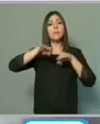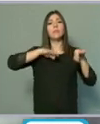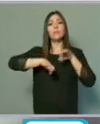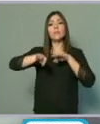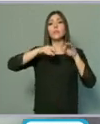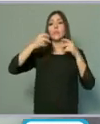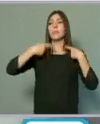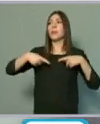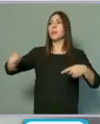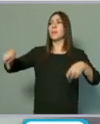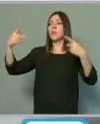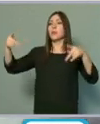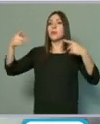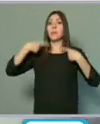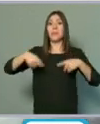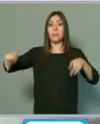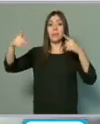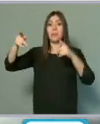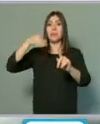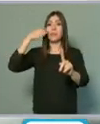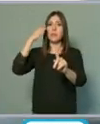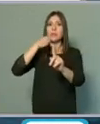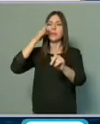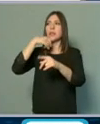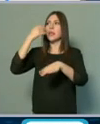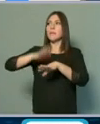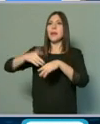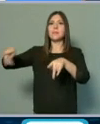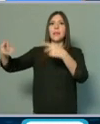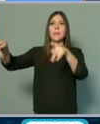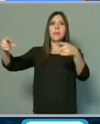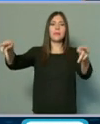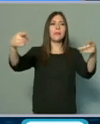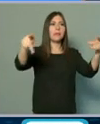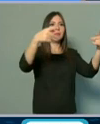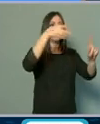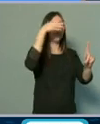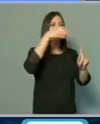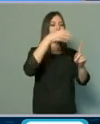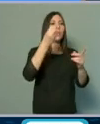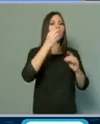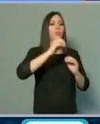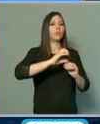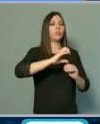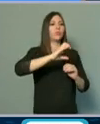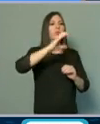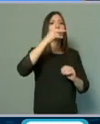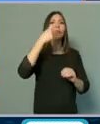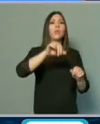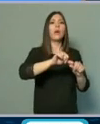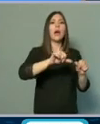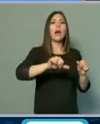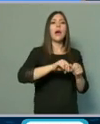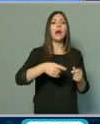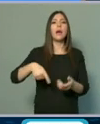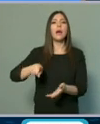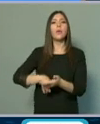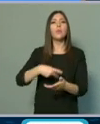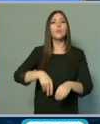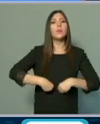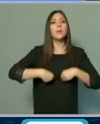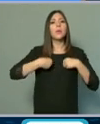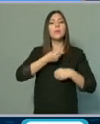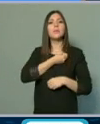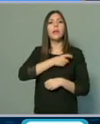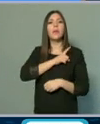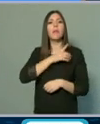vendedores. El vendedor está enfocado en generar el número de ventas. Sí. Y están descuidando, por ejemplo, el área de la salud. Sí. Y muchas